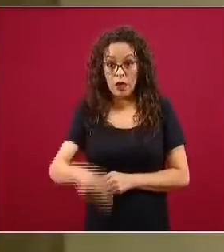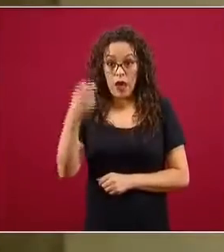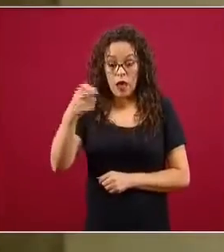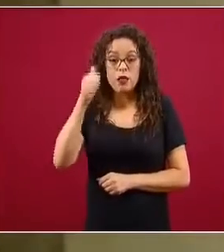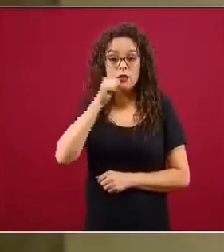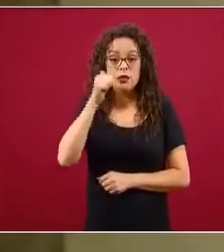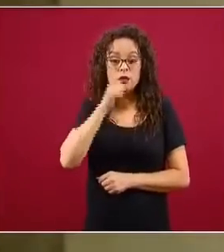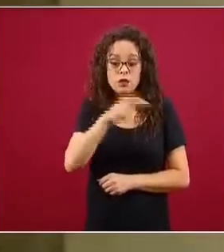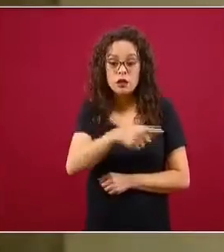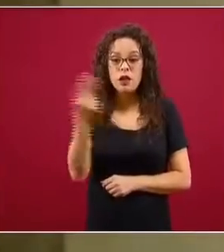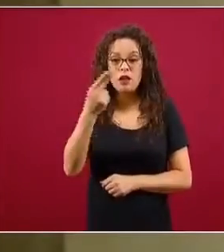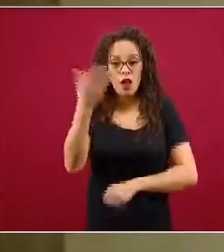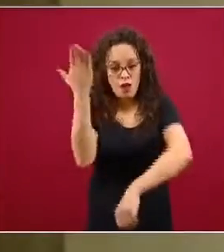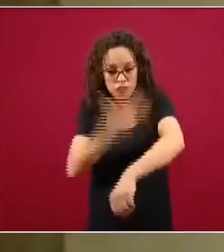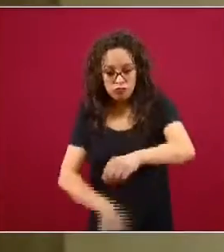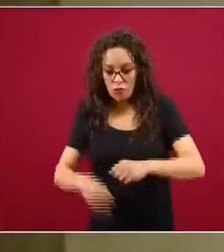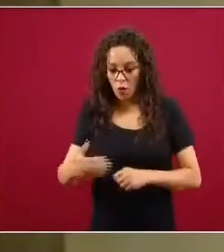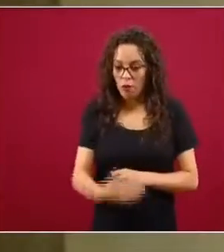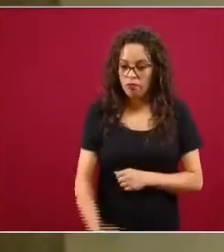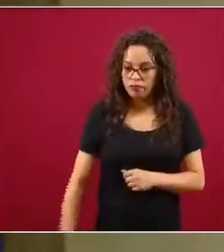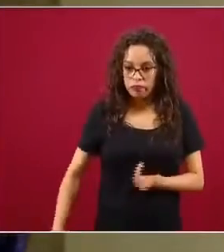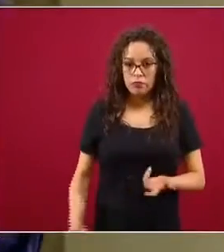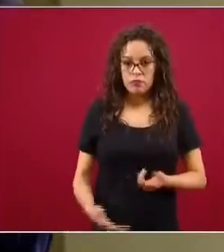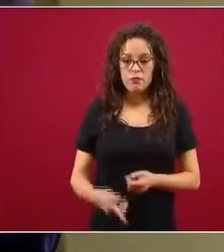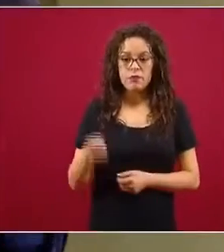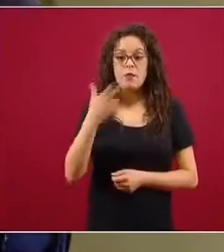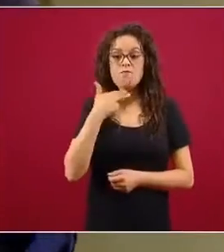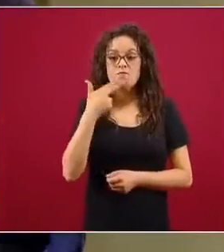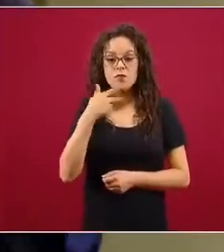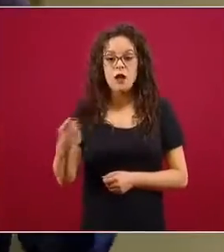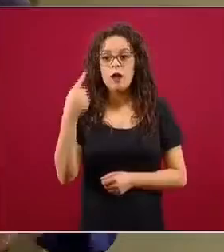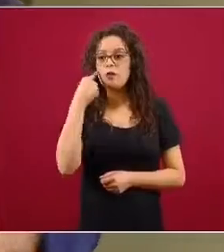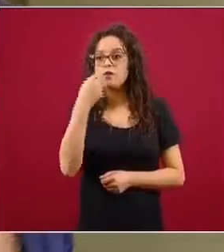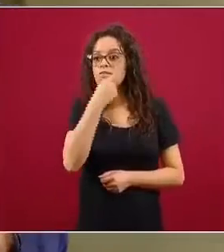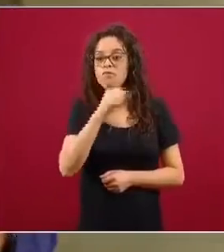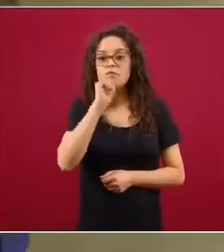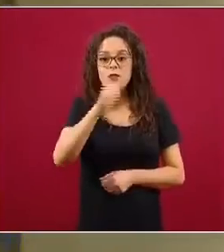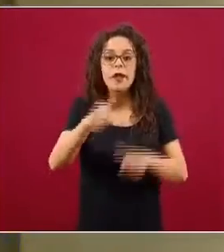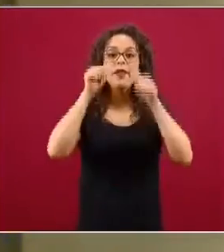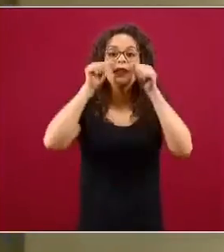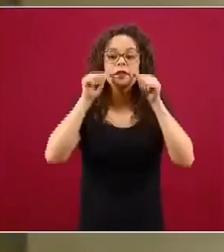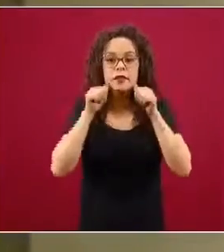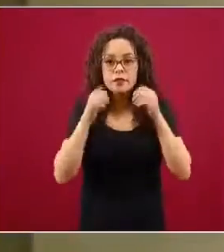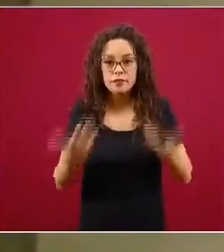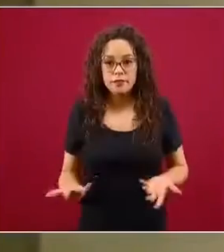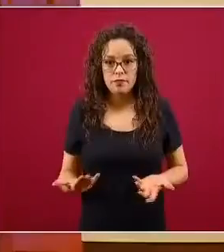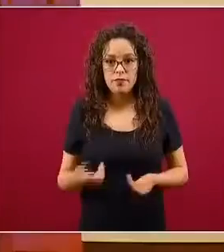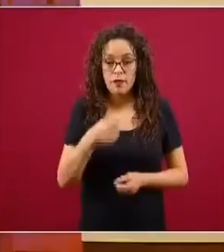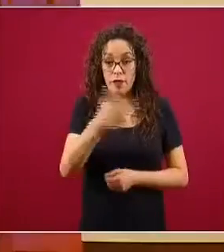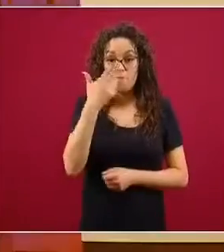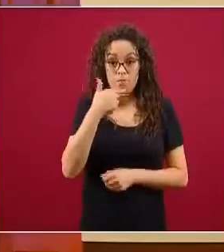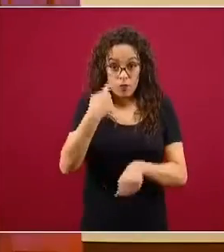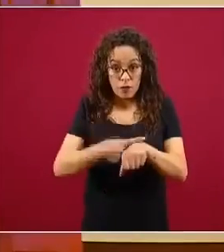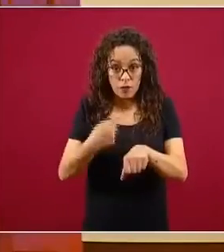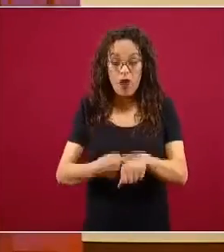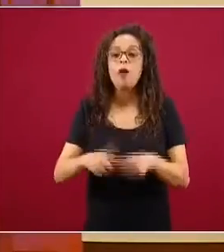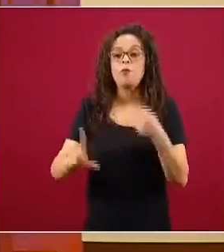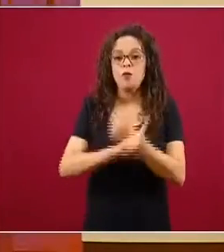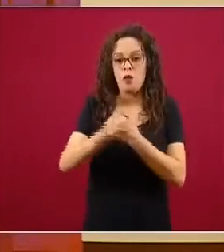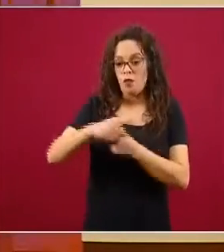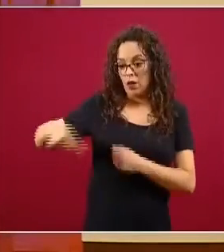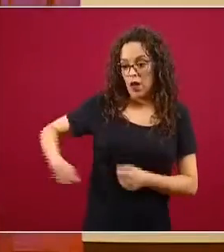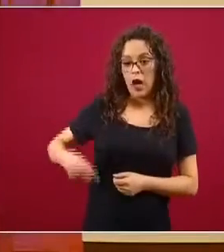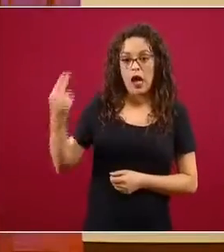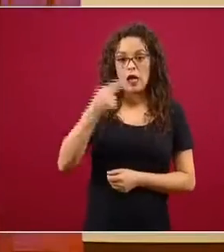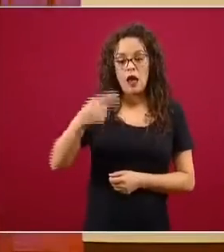primera causa de ceguera, diabetes es la primera causa de insuficiencia renal crónica con requerimiento de diálisis, y todas estas alteraciones